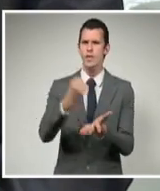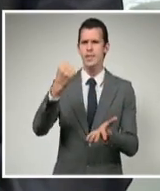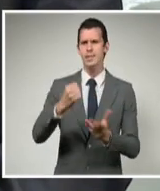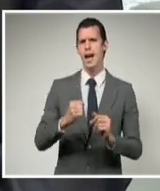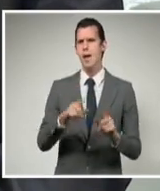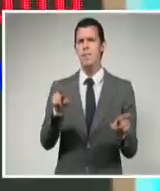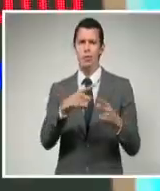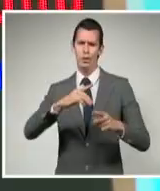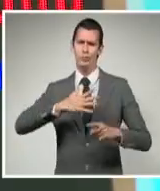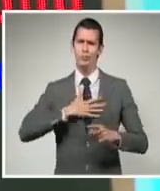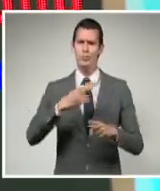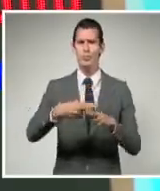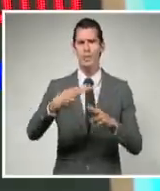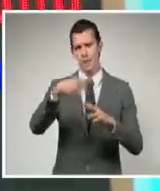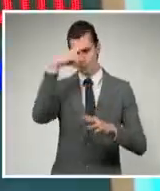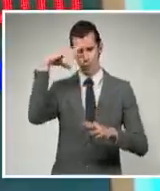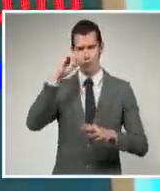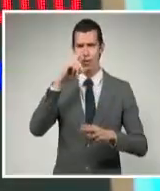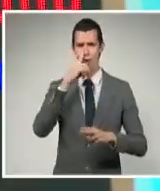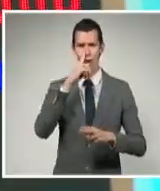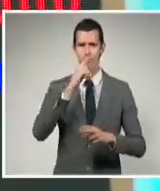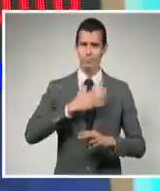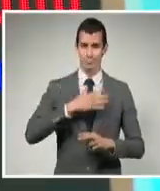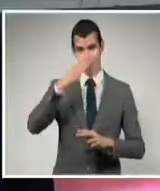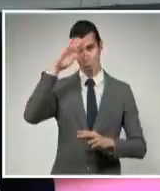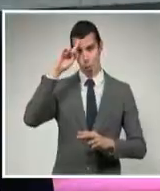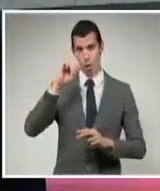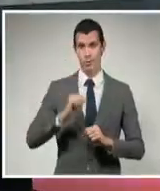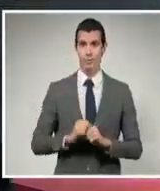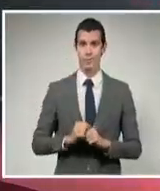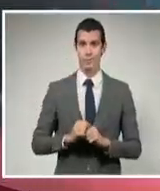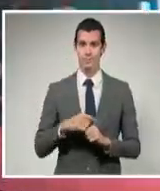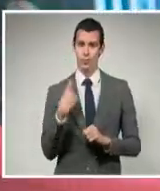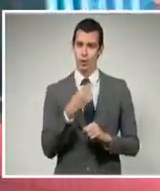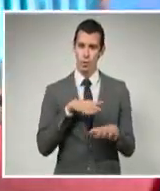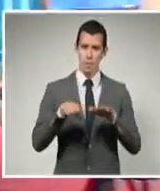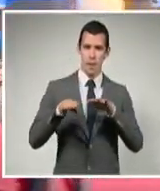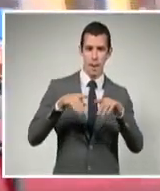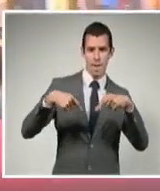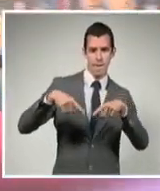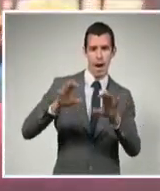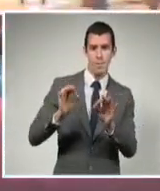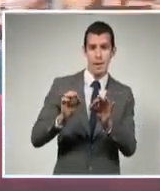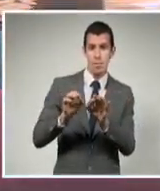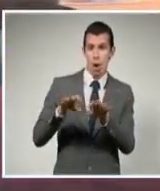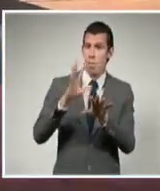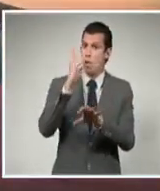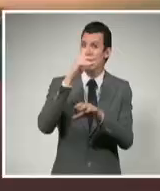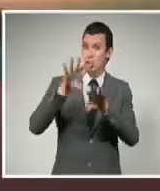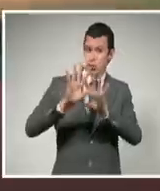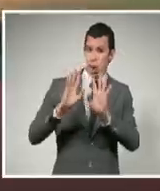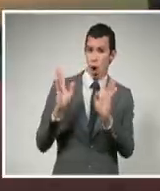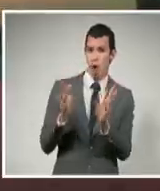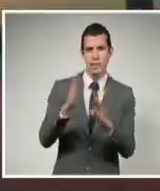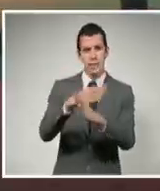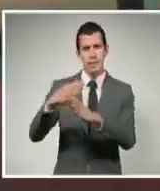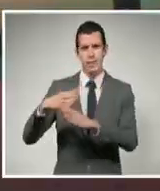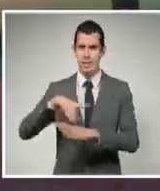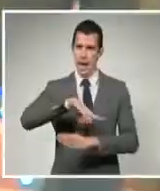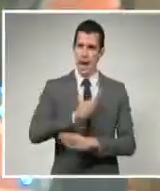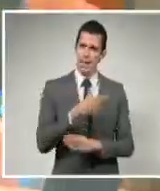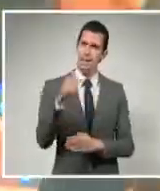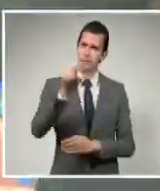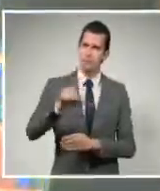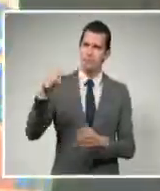el día 8 de mayo. Y en vista a eso estamos preparando un concierto en grande, varios formatos, varios grupos, varios artistas. Nos